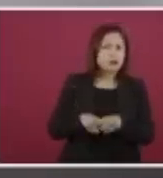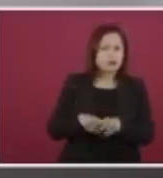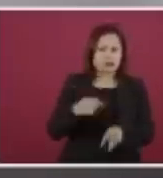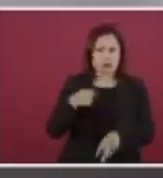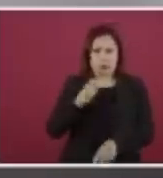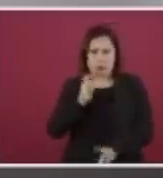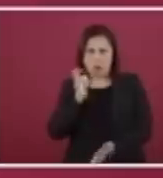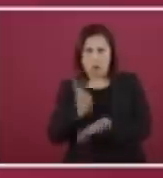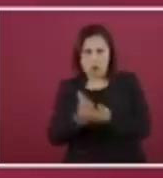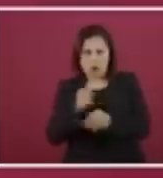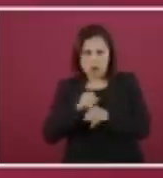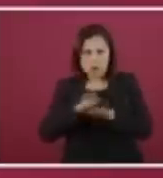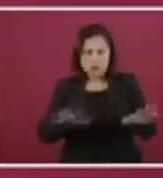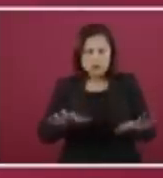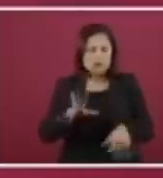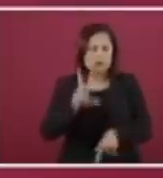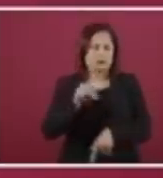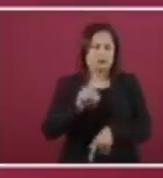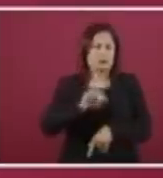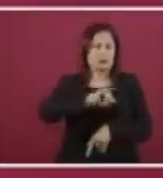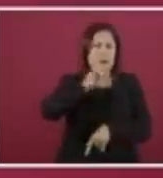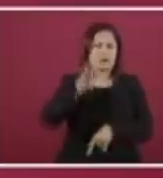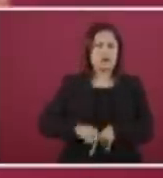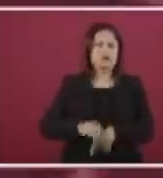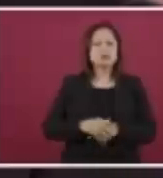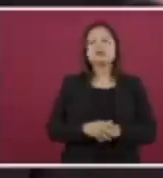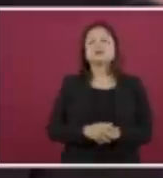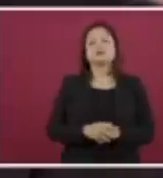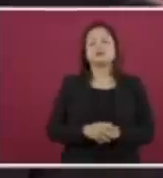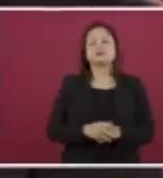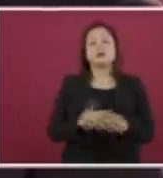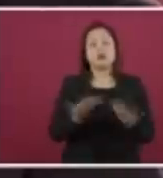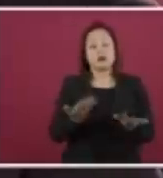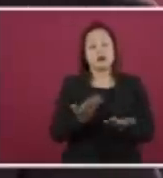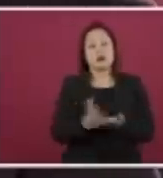sea, y en el gobierno tampoco,